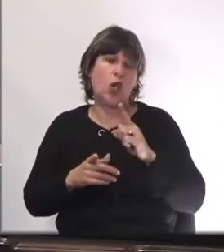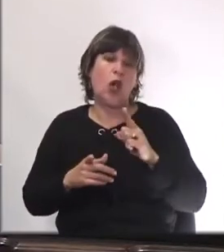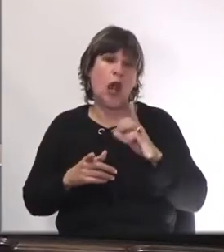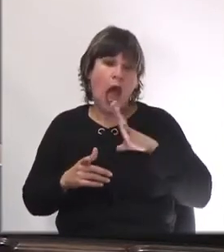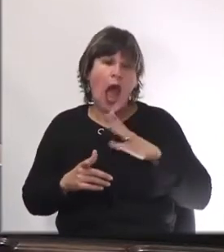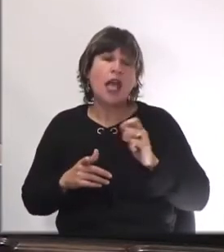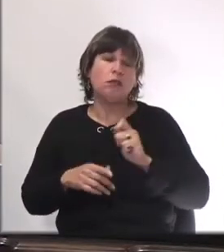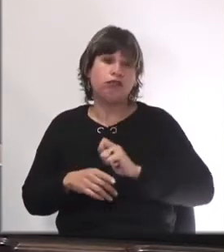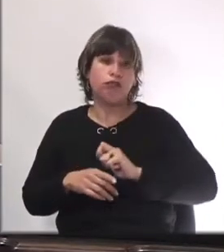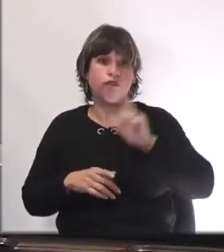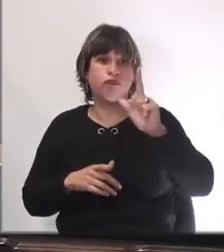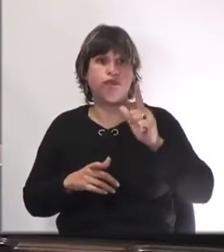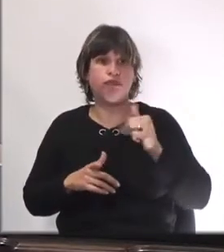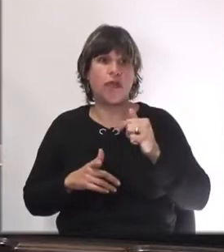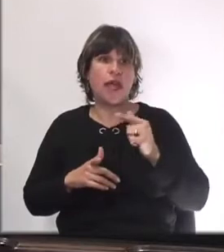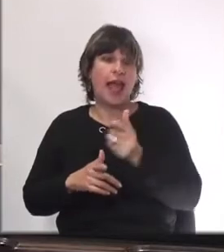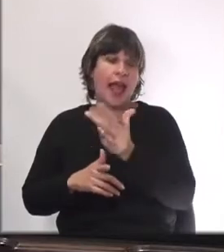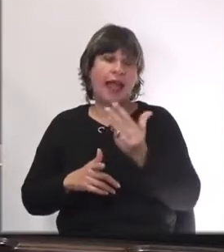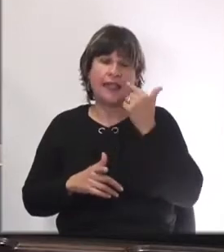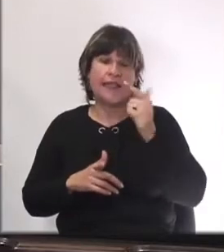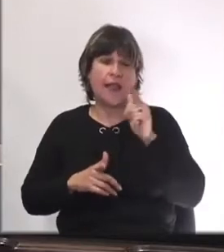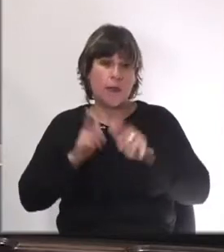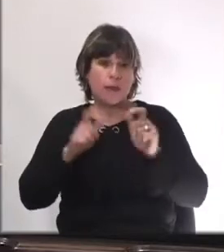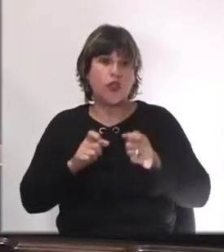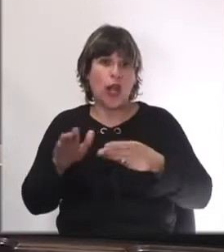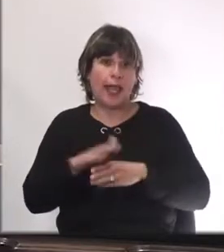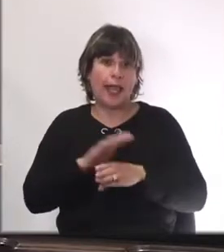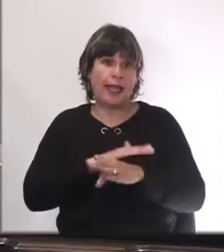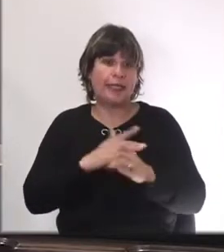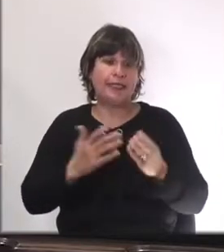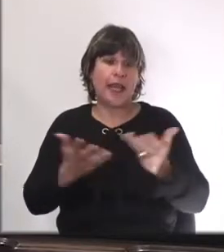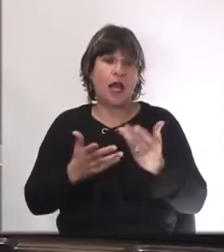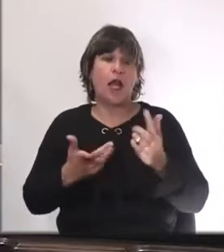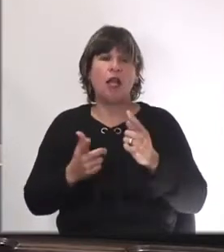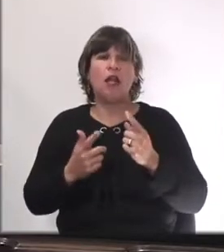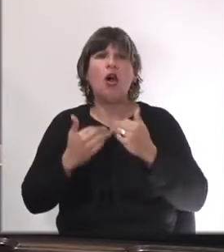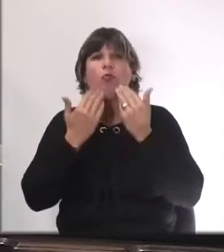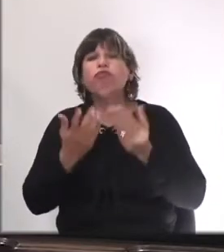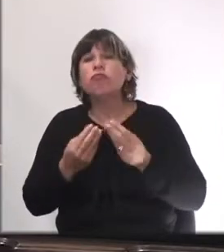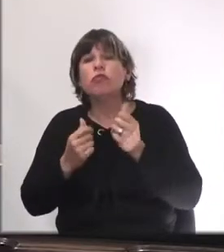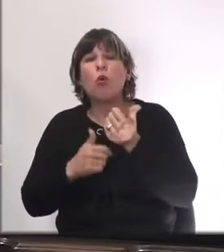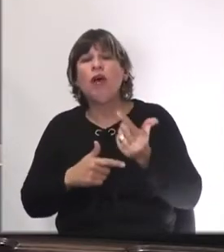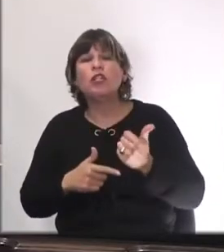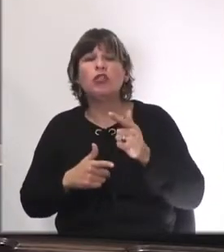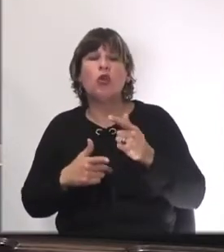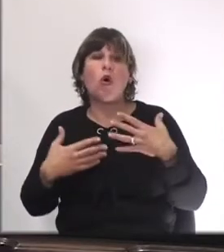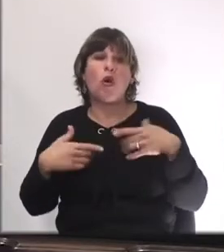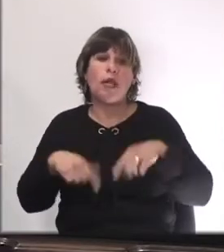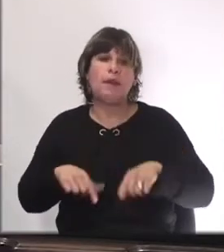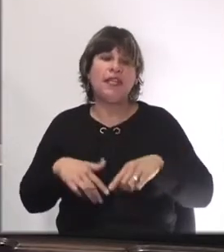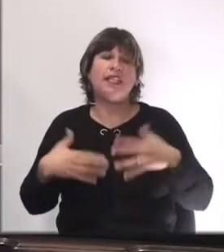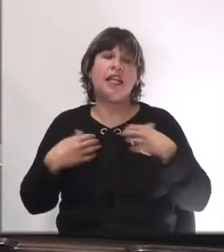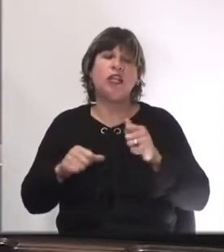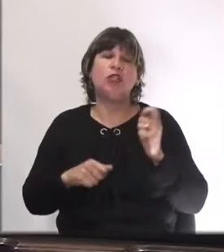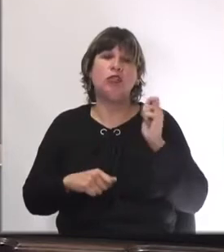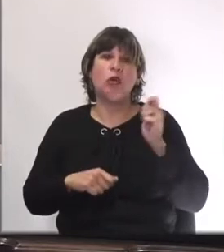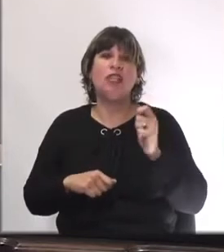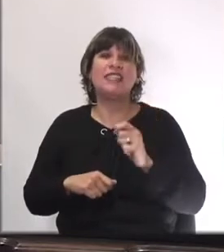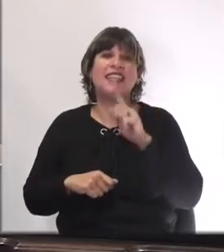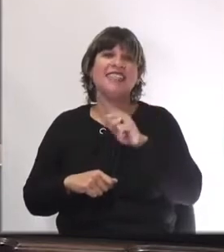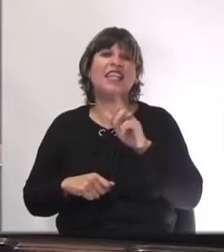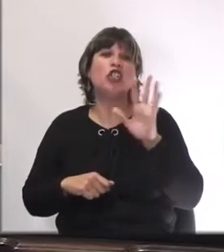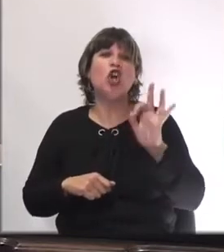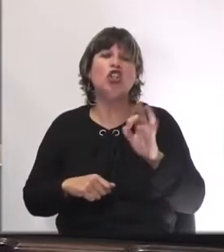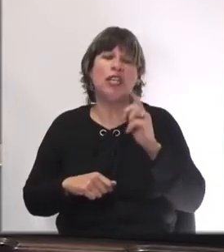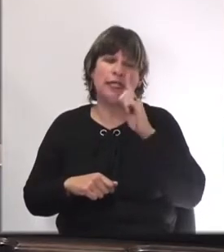de usuarios, no sabemos cuántos, porque el Ministerio de Salud Pública informaba 130.000 en el sitio web